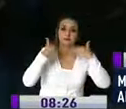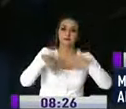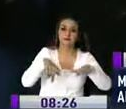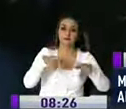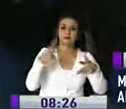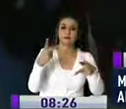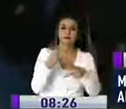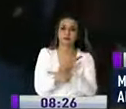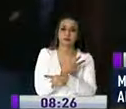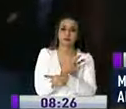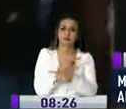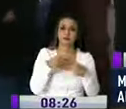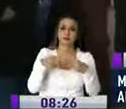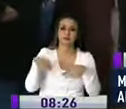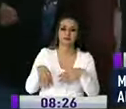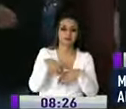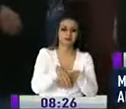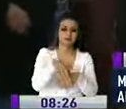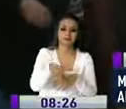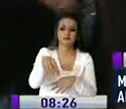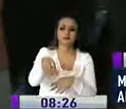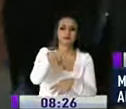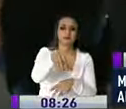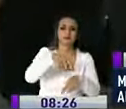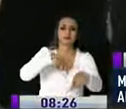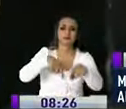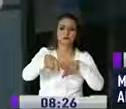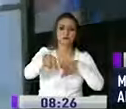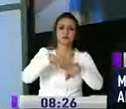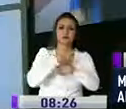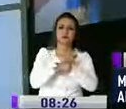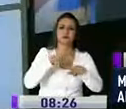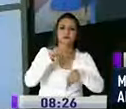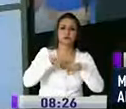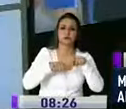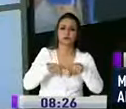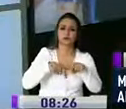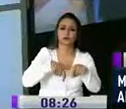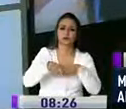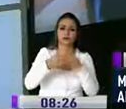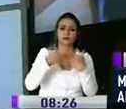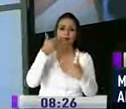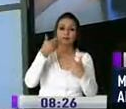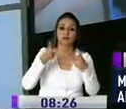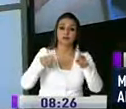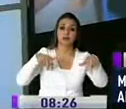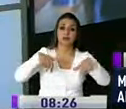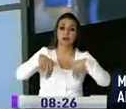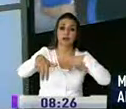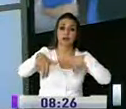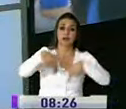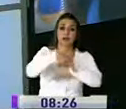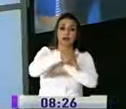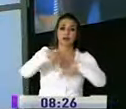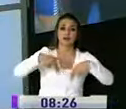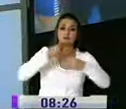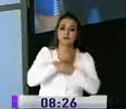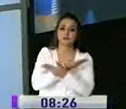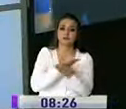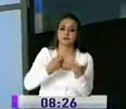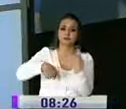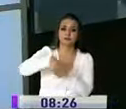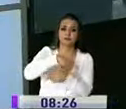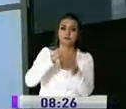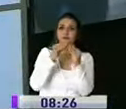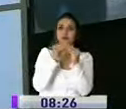inseguridad, son el número de baches que impiden una libre movilidad de las personas y también de los vehículos. Así que con esta información regresamos contigo